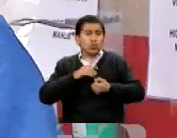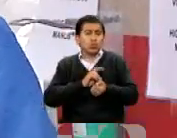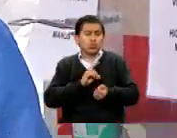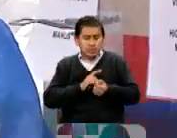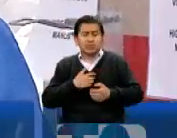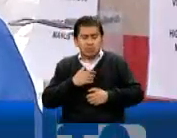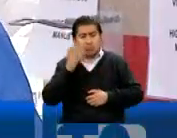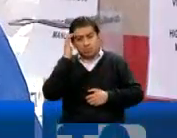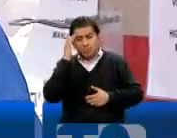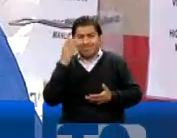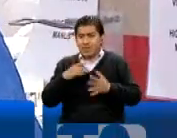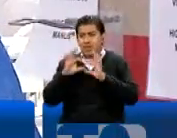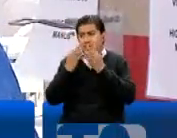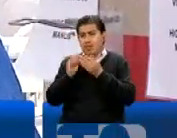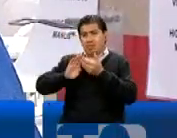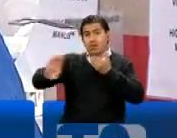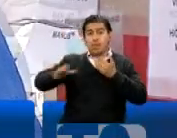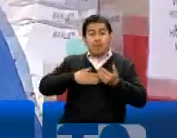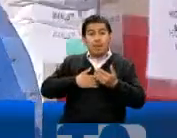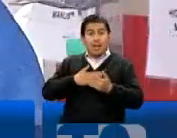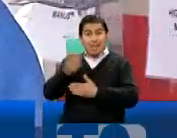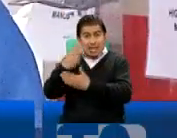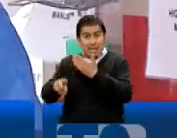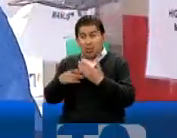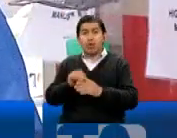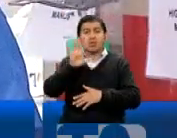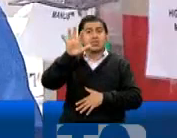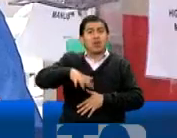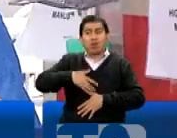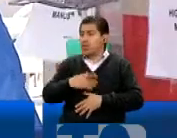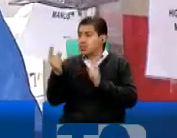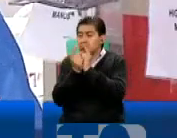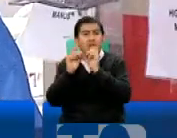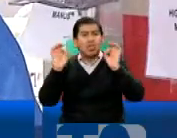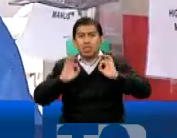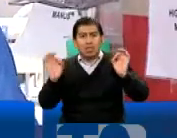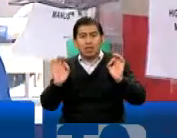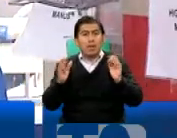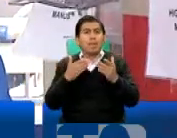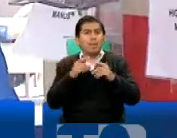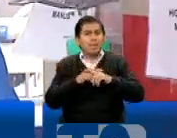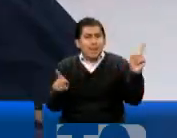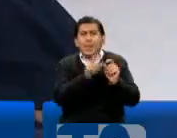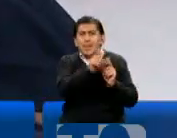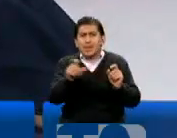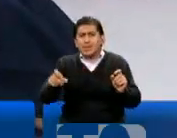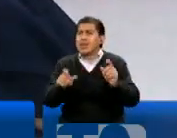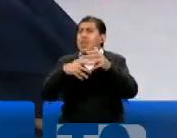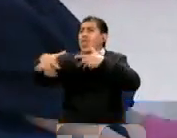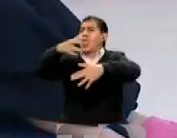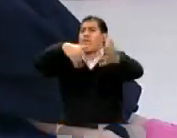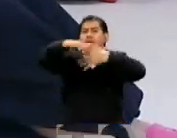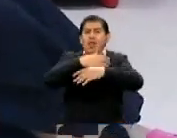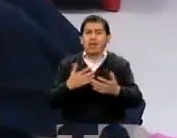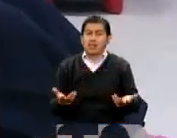en otras familias la mayoría de pacientes no salen a diario al hospital